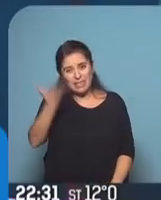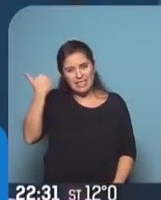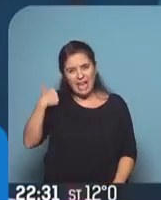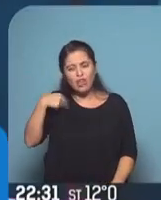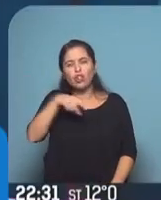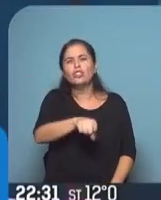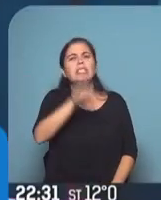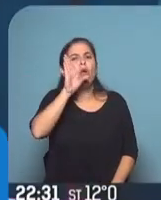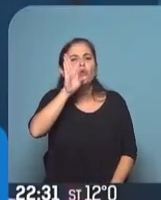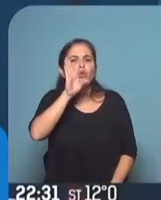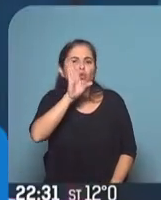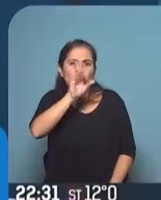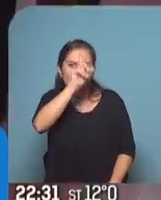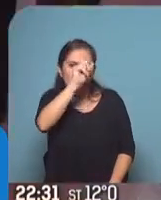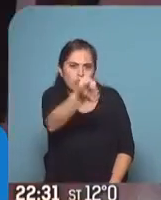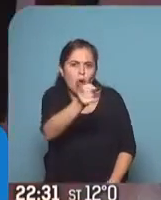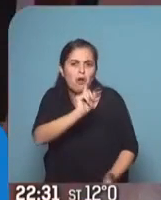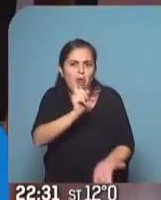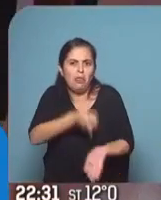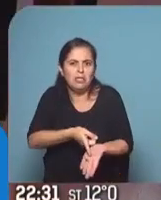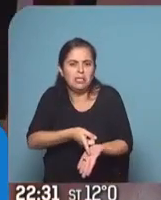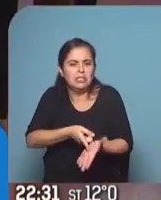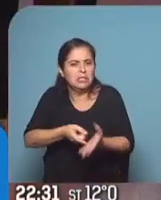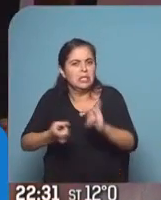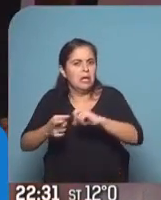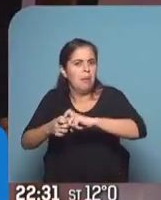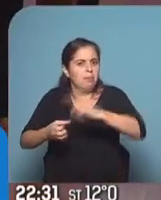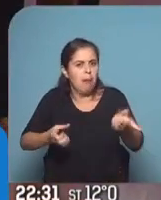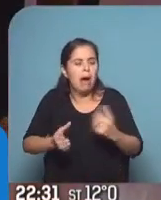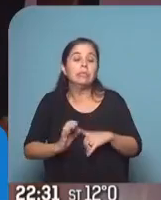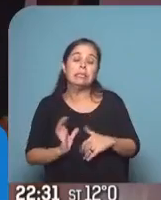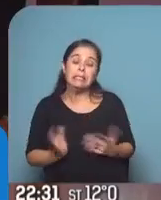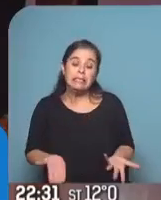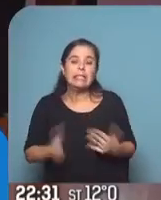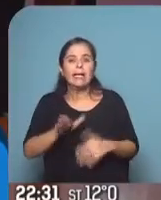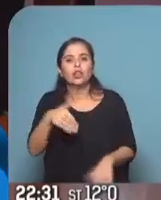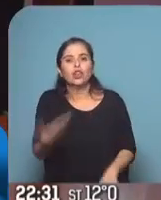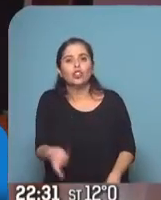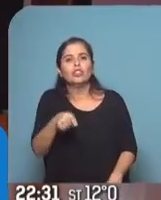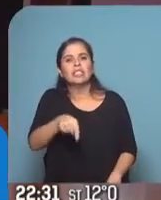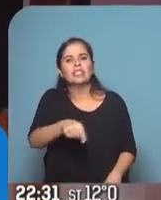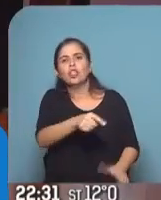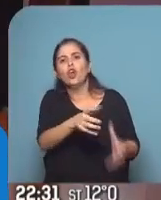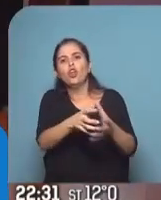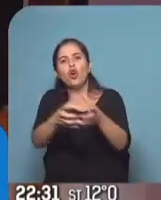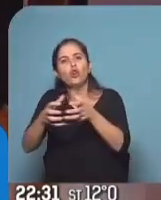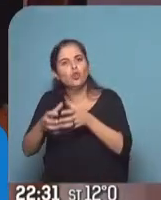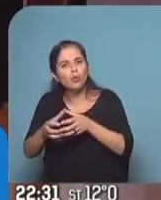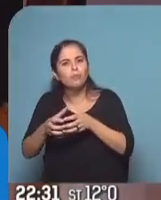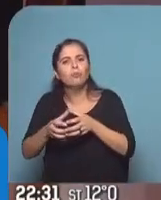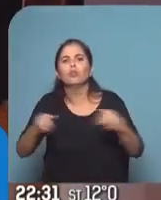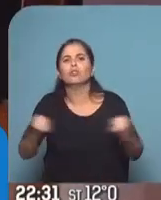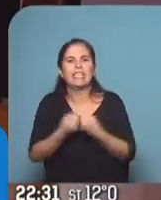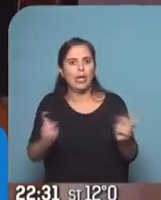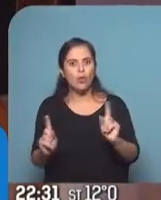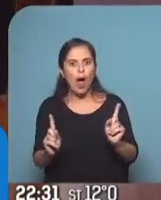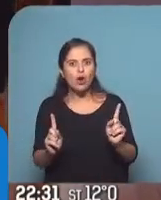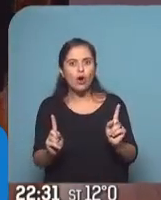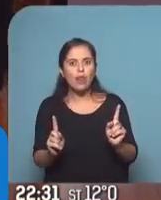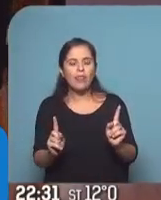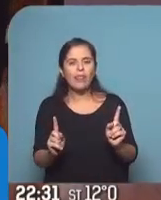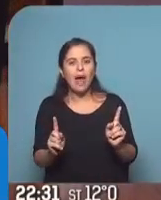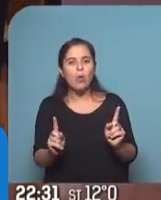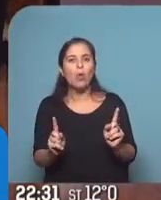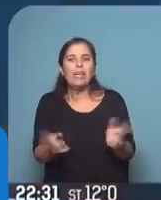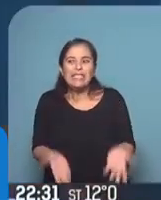del acuerdo lo que hizo fue sobre todo darle mucha más importancia a los sectores que se oponían al acuerdo. ¿Sí? Que eran los más radicales. Exactamente. Digamos. ¿Por